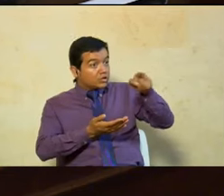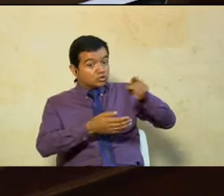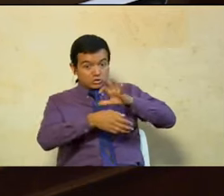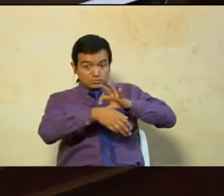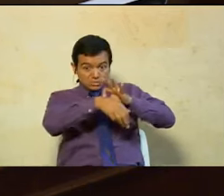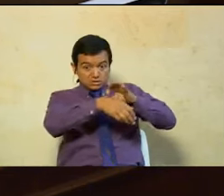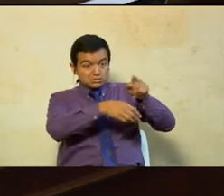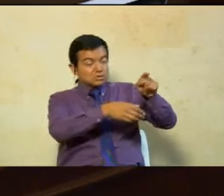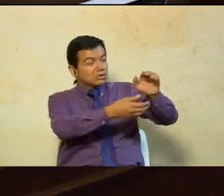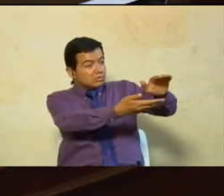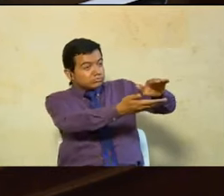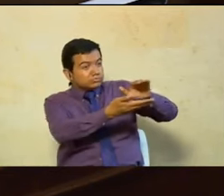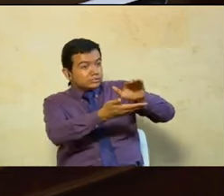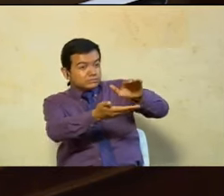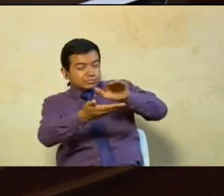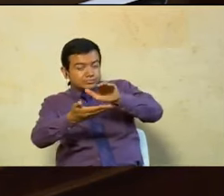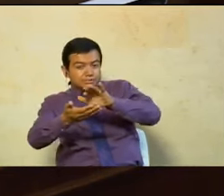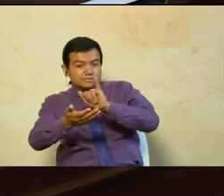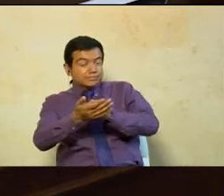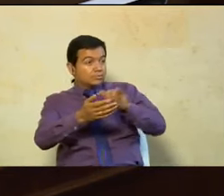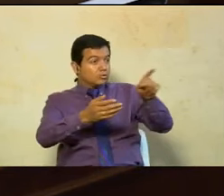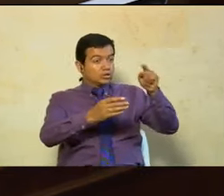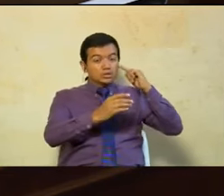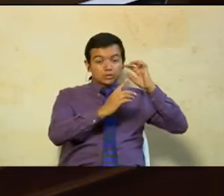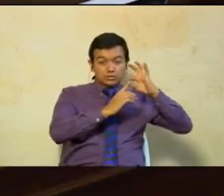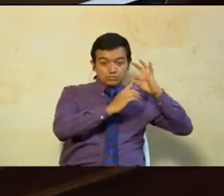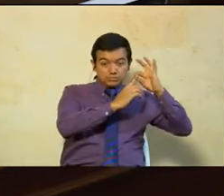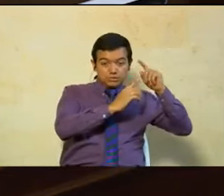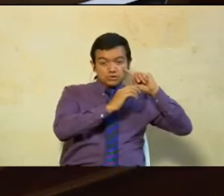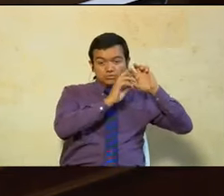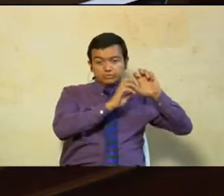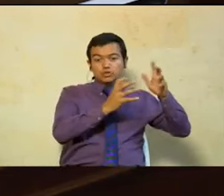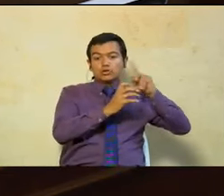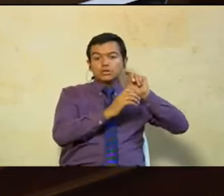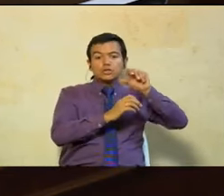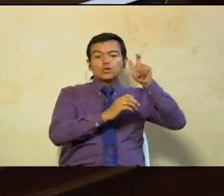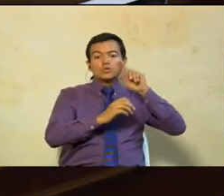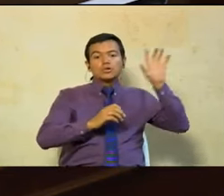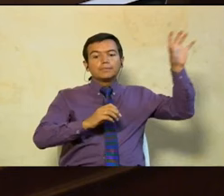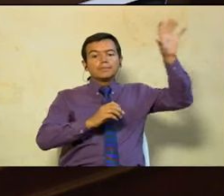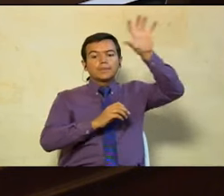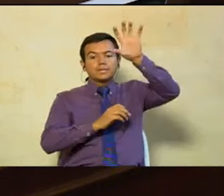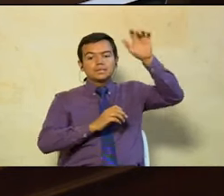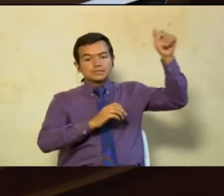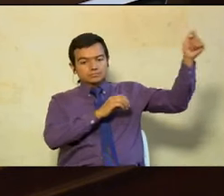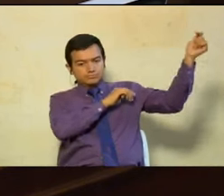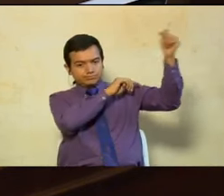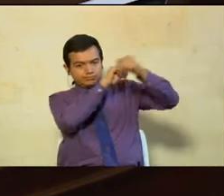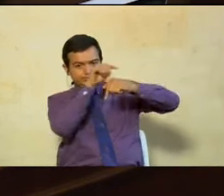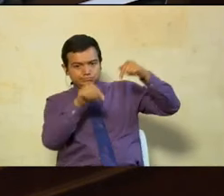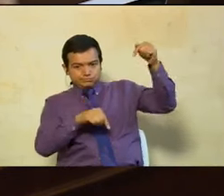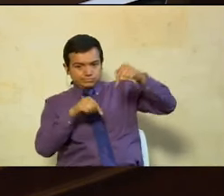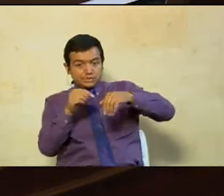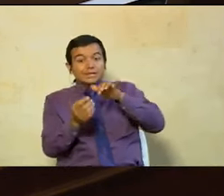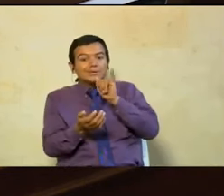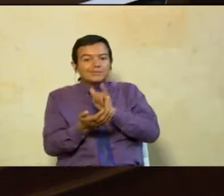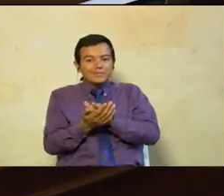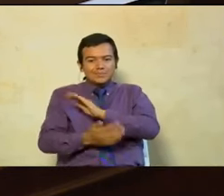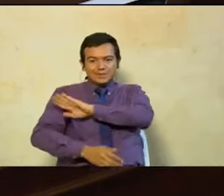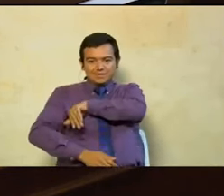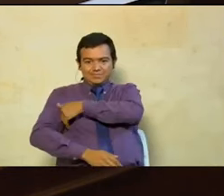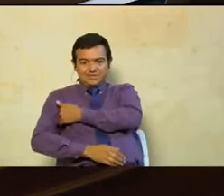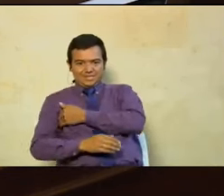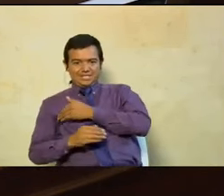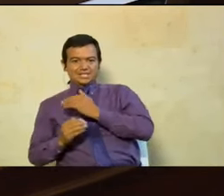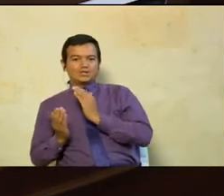que se especializan en este ramo por fuera aquí en el Ministerio de Educación y se lo dije a la ministra que le